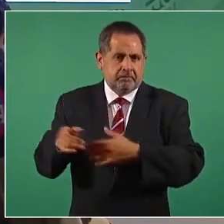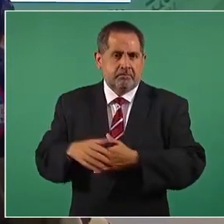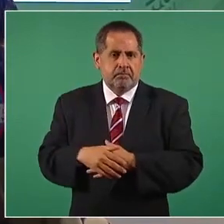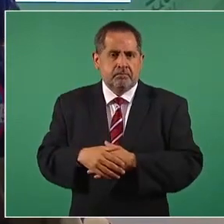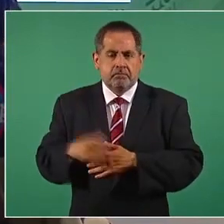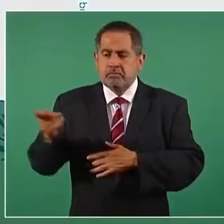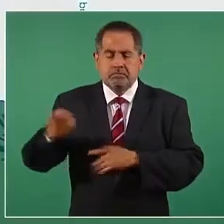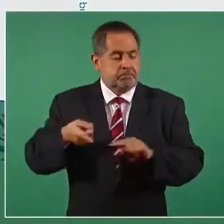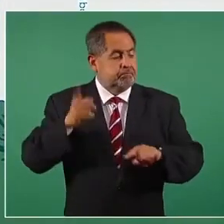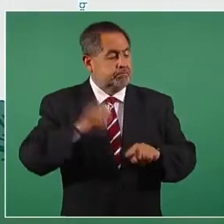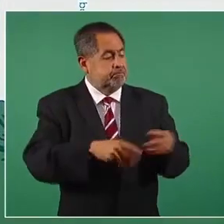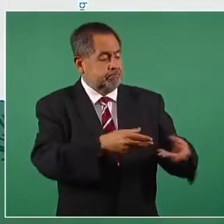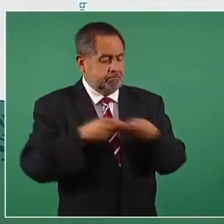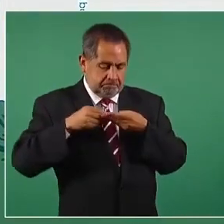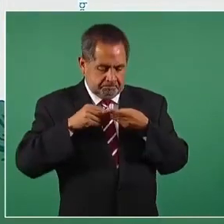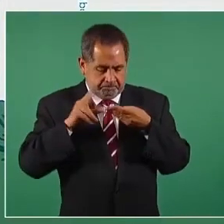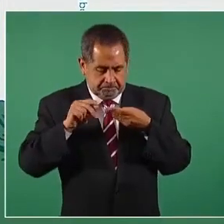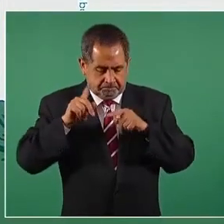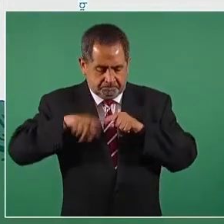le quitaban el trabajo,